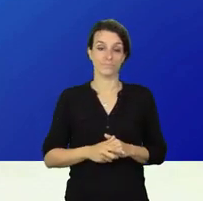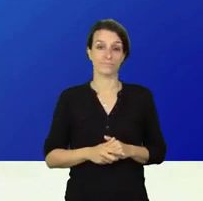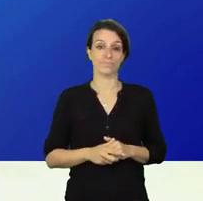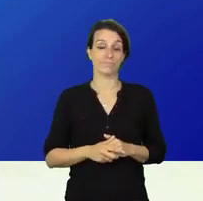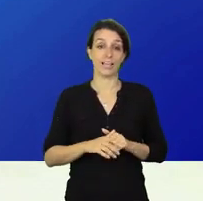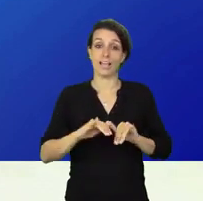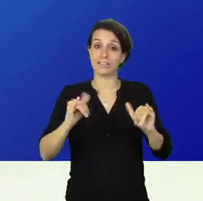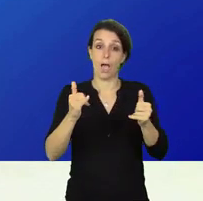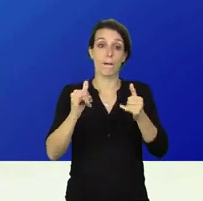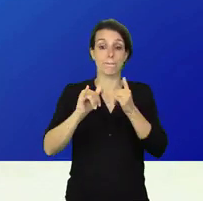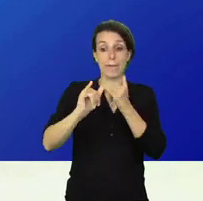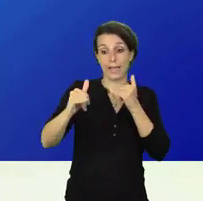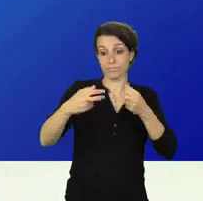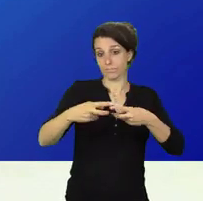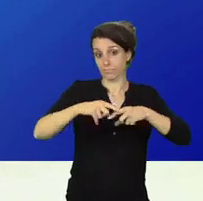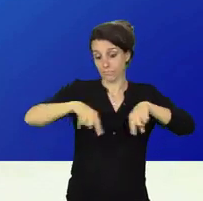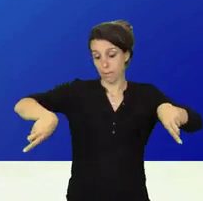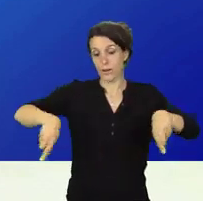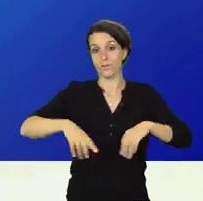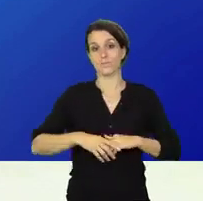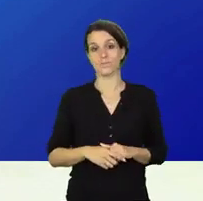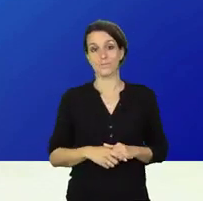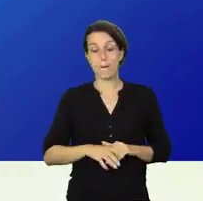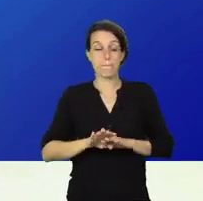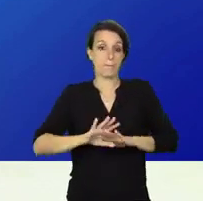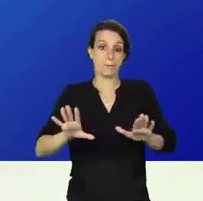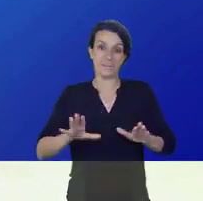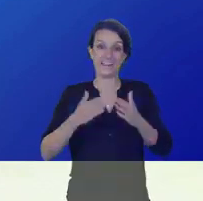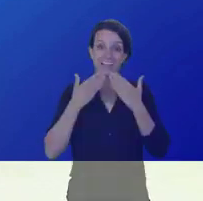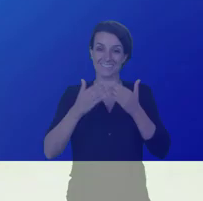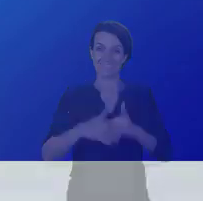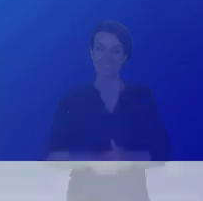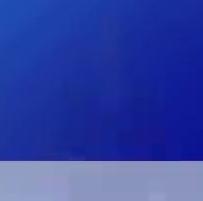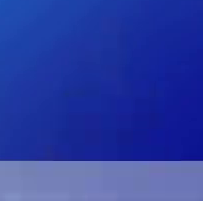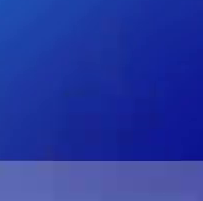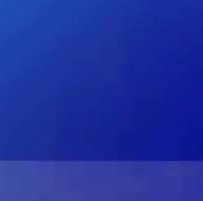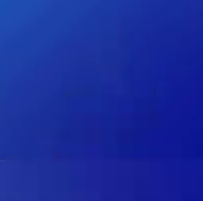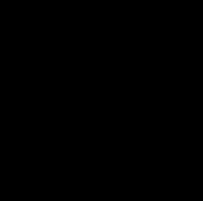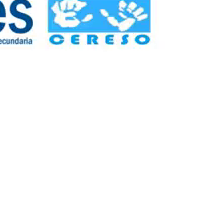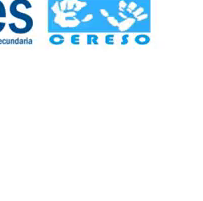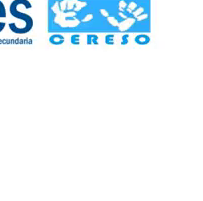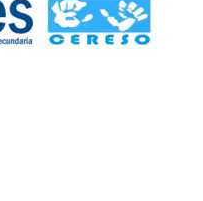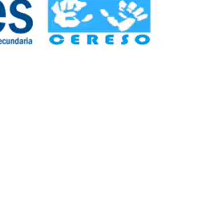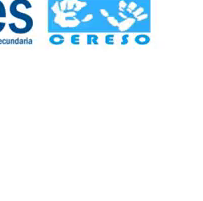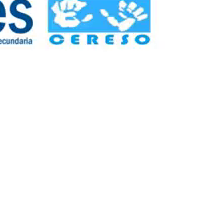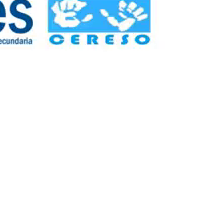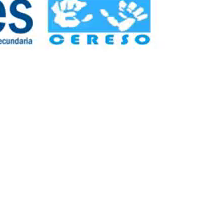gracias. Queda mi mail ahí debajo y bueno, nada, gracias.